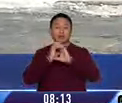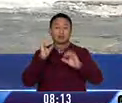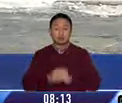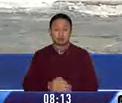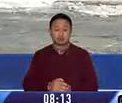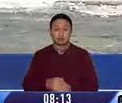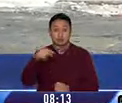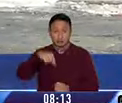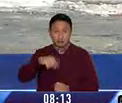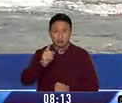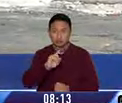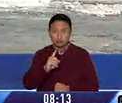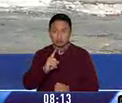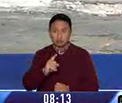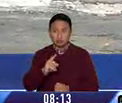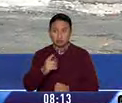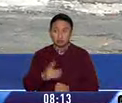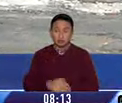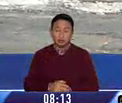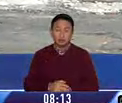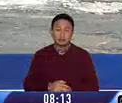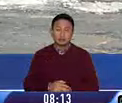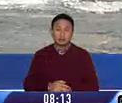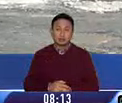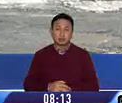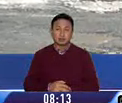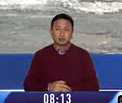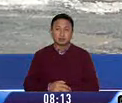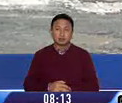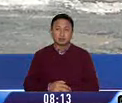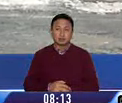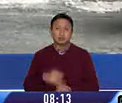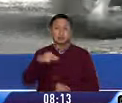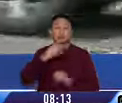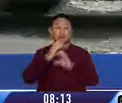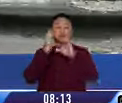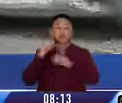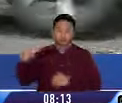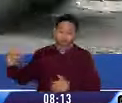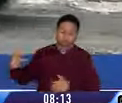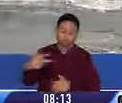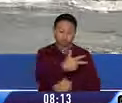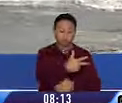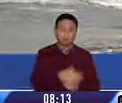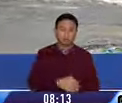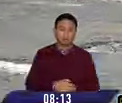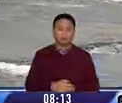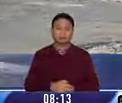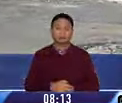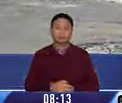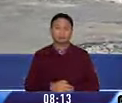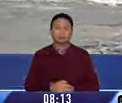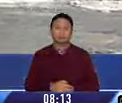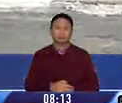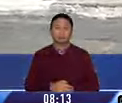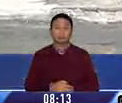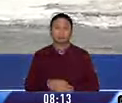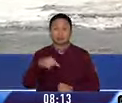deben venir por aquí, en horas pico, horas flujo, vienen los buses por aquí, evaden lo que es la principal, por